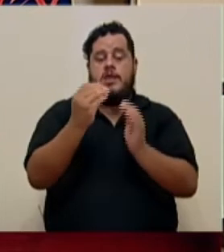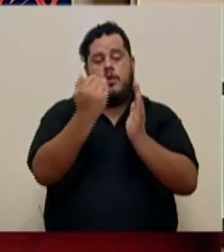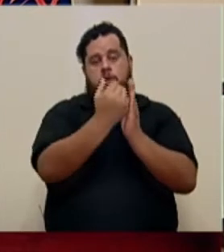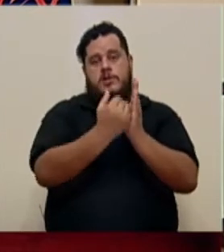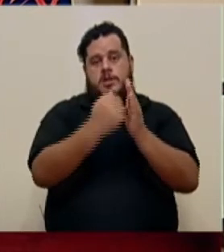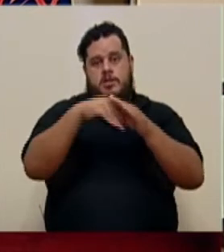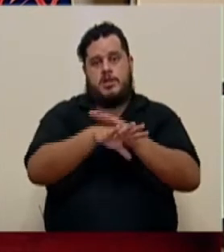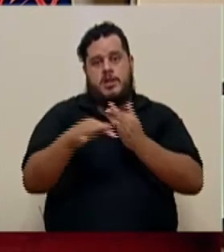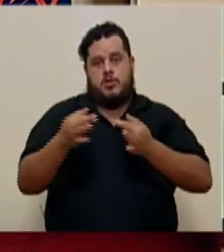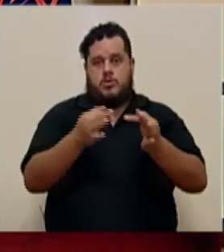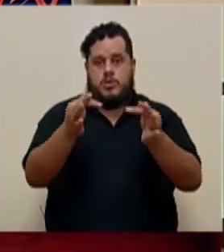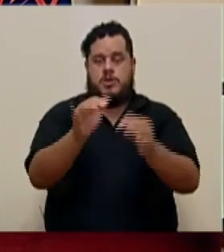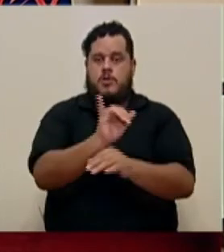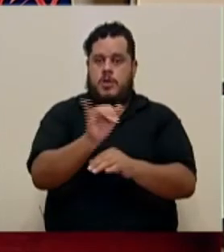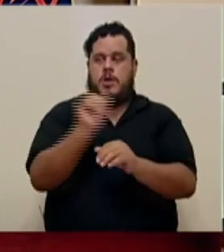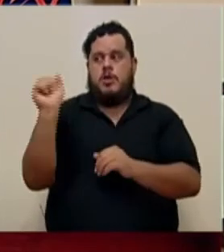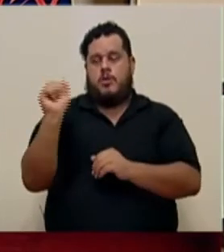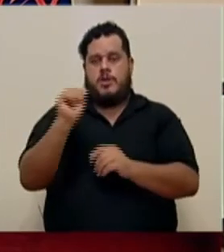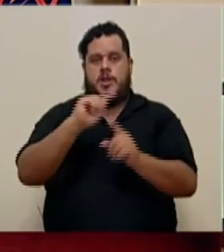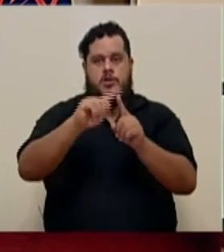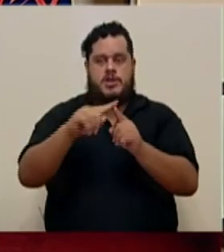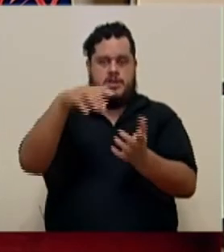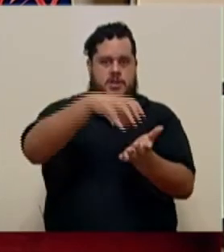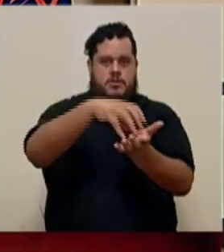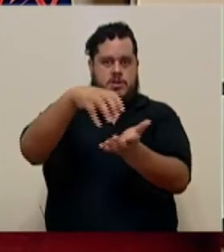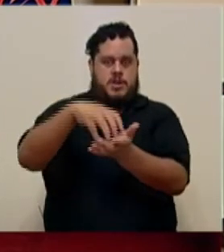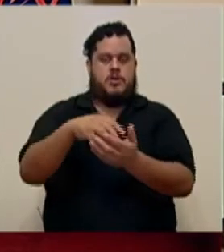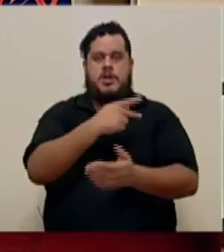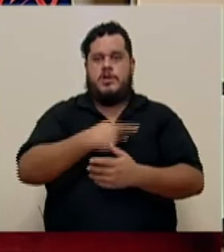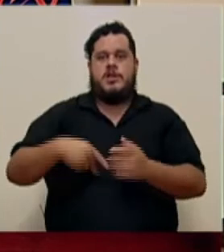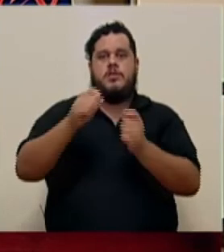requisitos de ingreso turístico, así como las alertas en los distintos cantones.